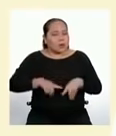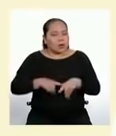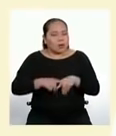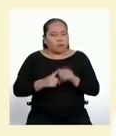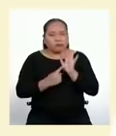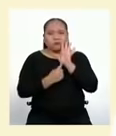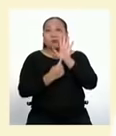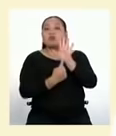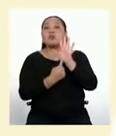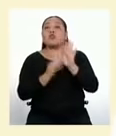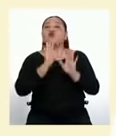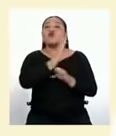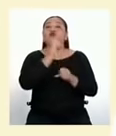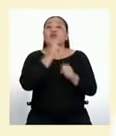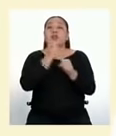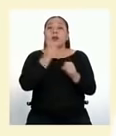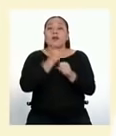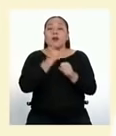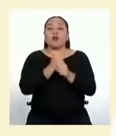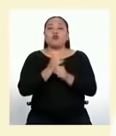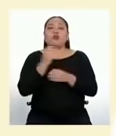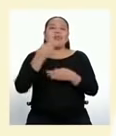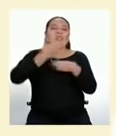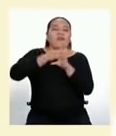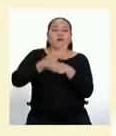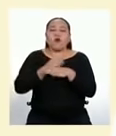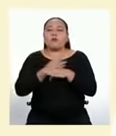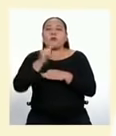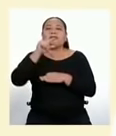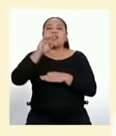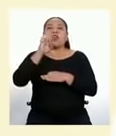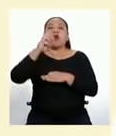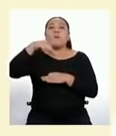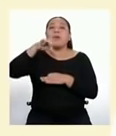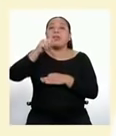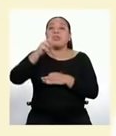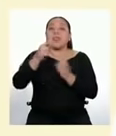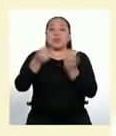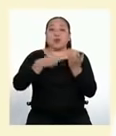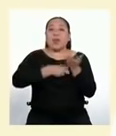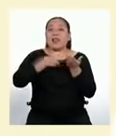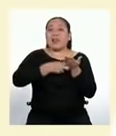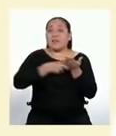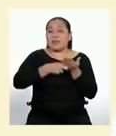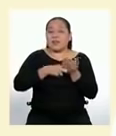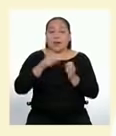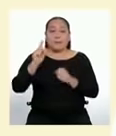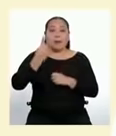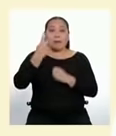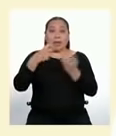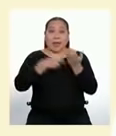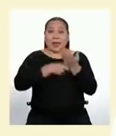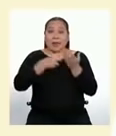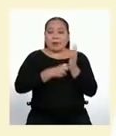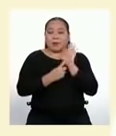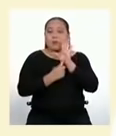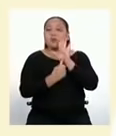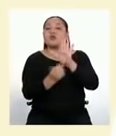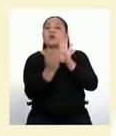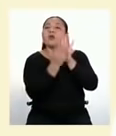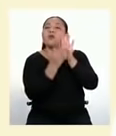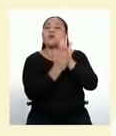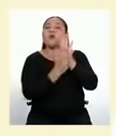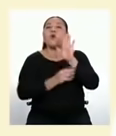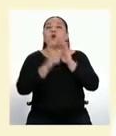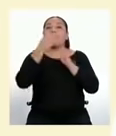sus trabajos realizados sobre las formas geométricas en una revista. El primer número estará dedicado a una figura